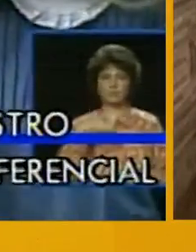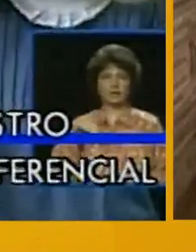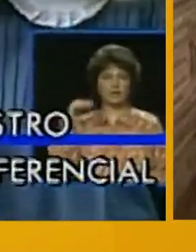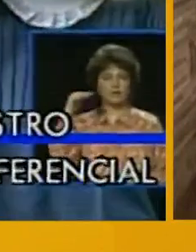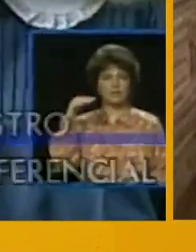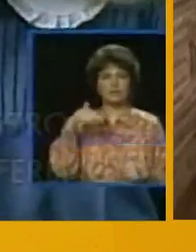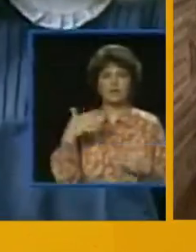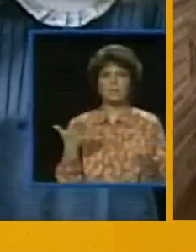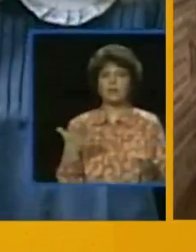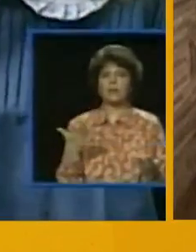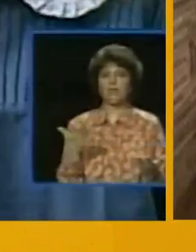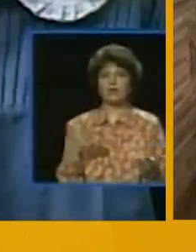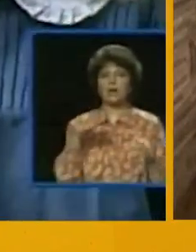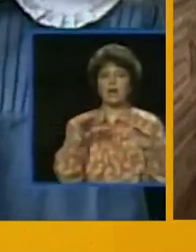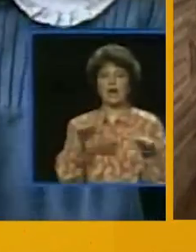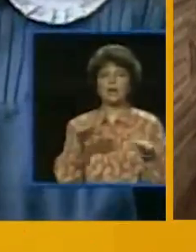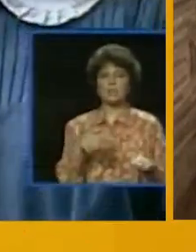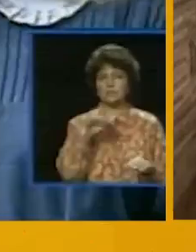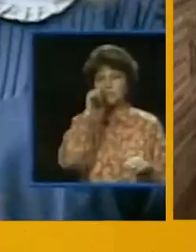es bien emocionante, la verdad.